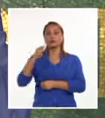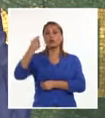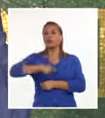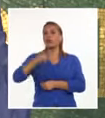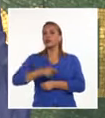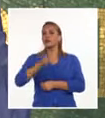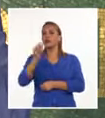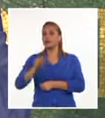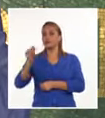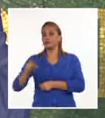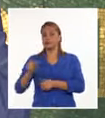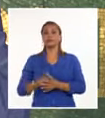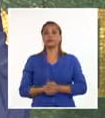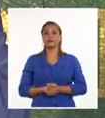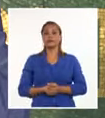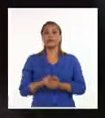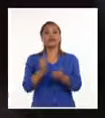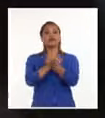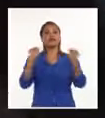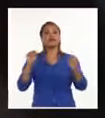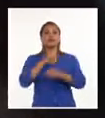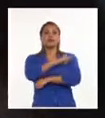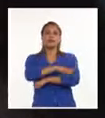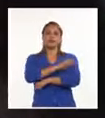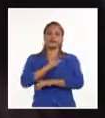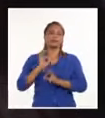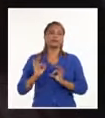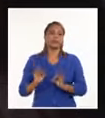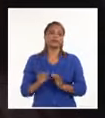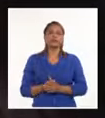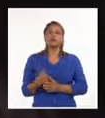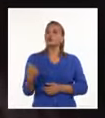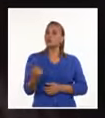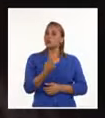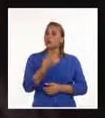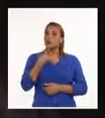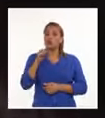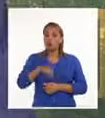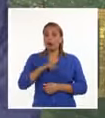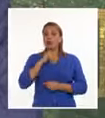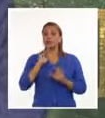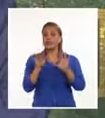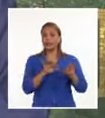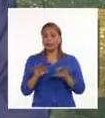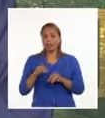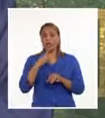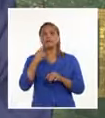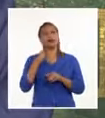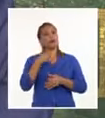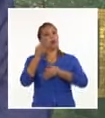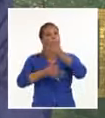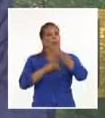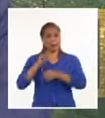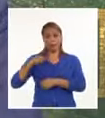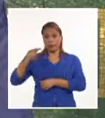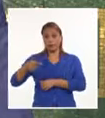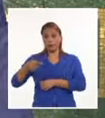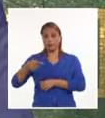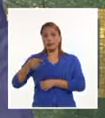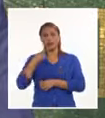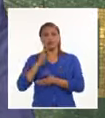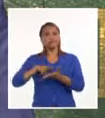soberanía de esos países. Entonces, nosotros desde la Secretaría plantearemos mañana a los jefes